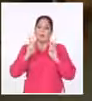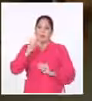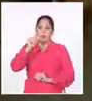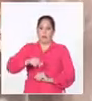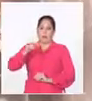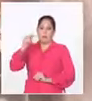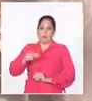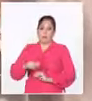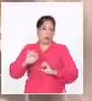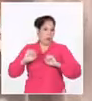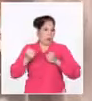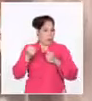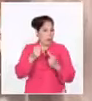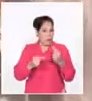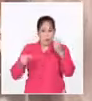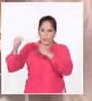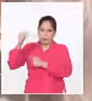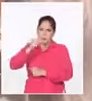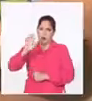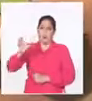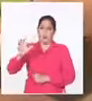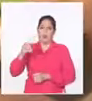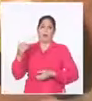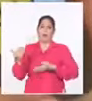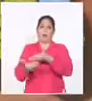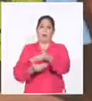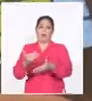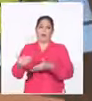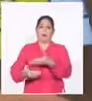es la esencia de la bancarización.